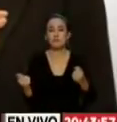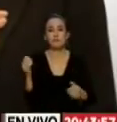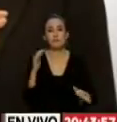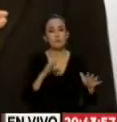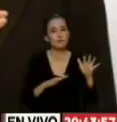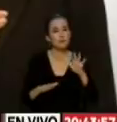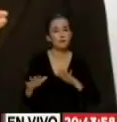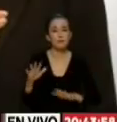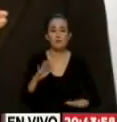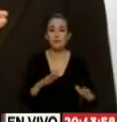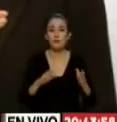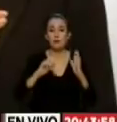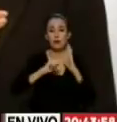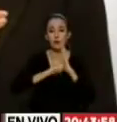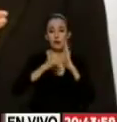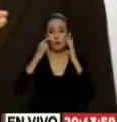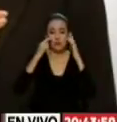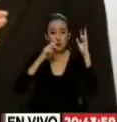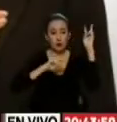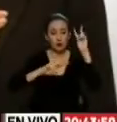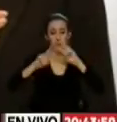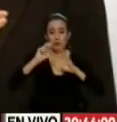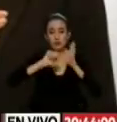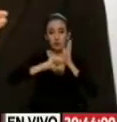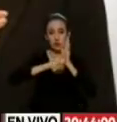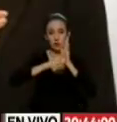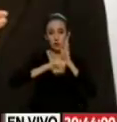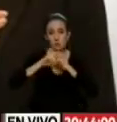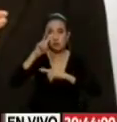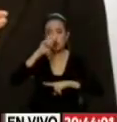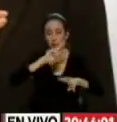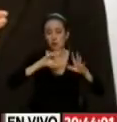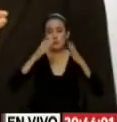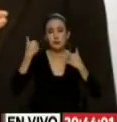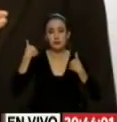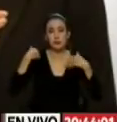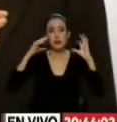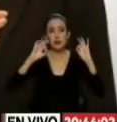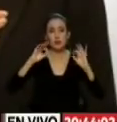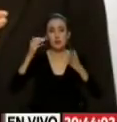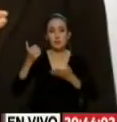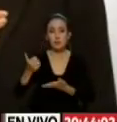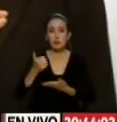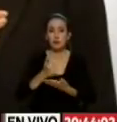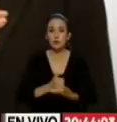la Contraloría para que haga una auditoría y tengamos de fuentes seguras